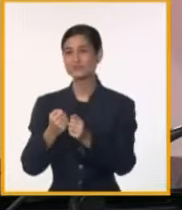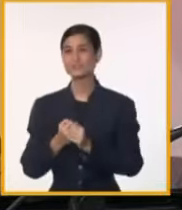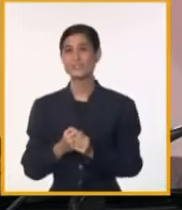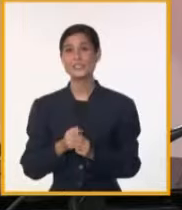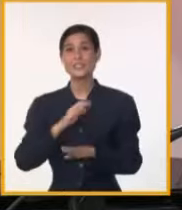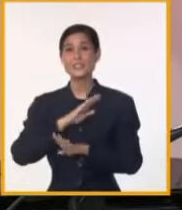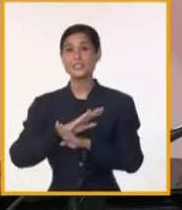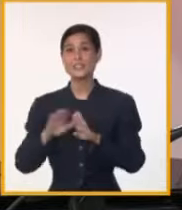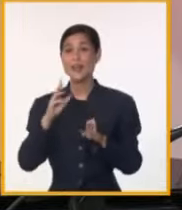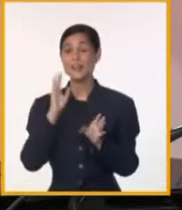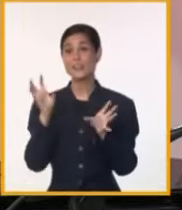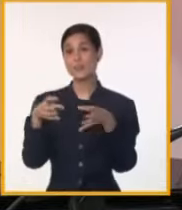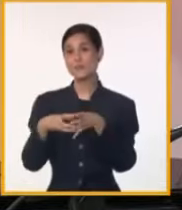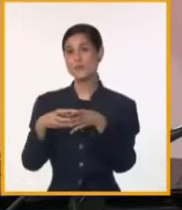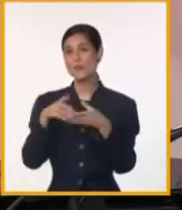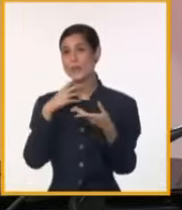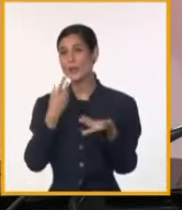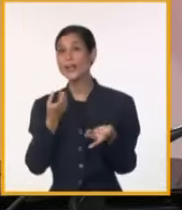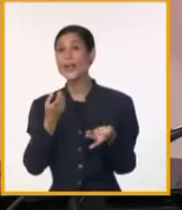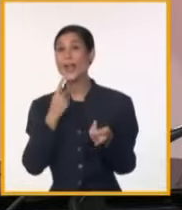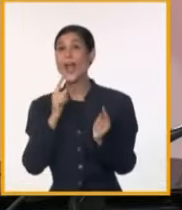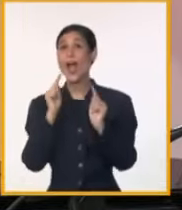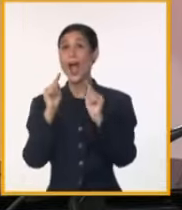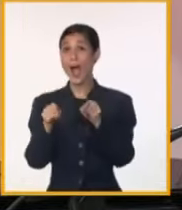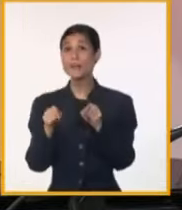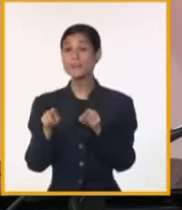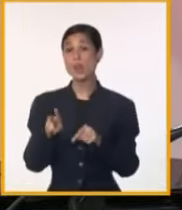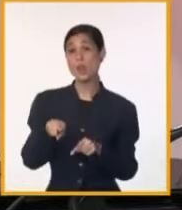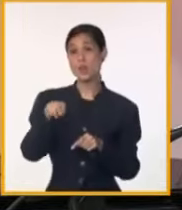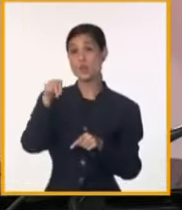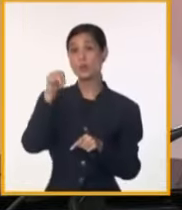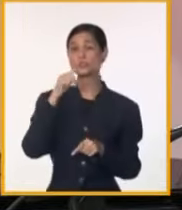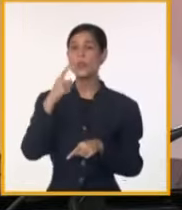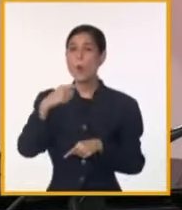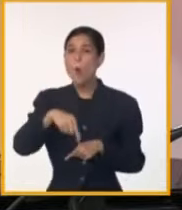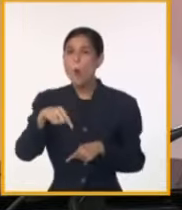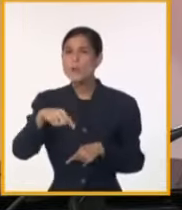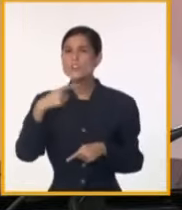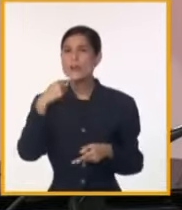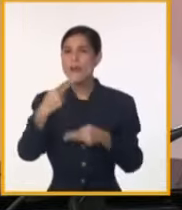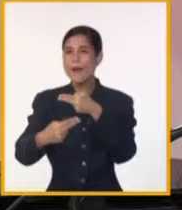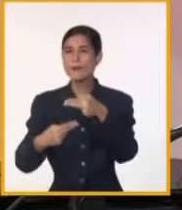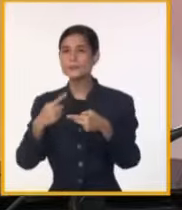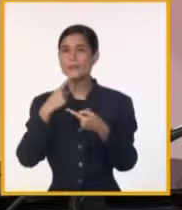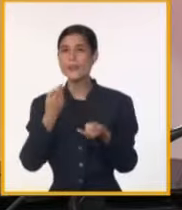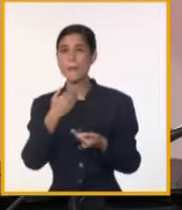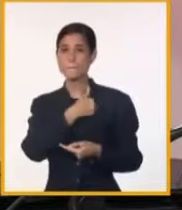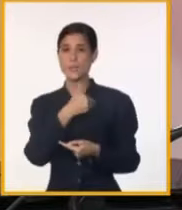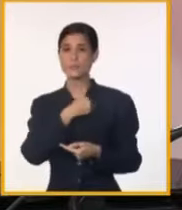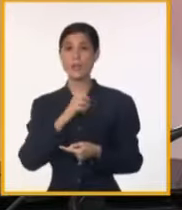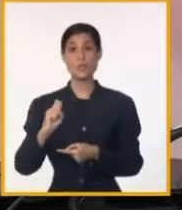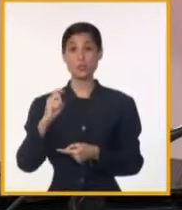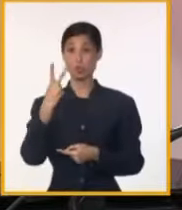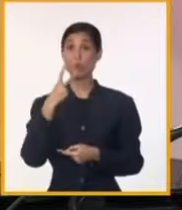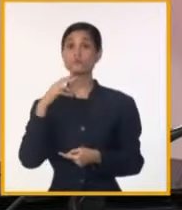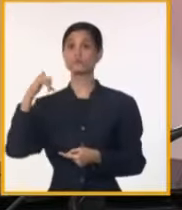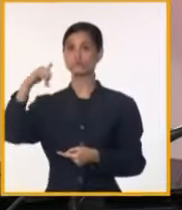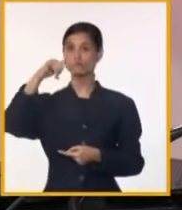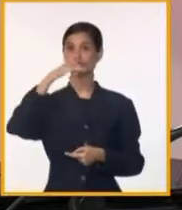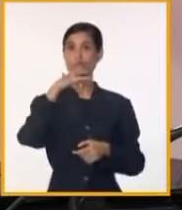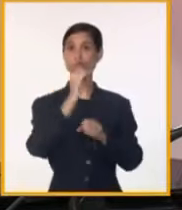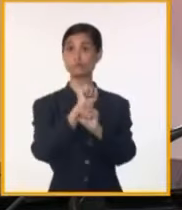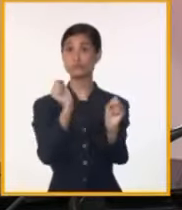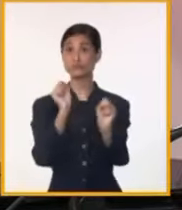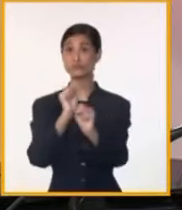los tes que gobierna en el norte de yemen atacaron hoy blancos militares en telavi utilizando dos misiles incluido uno